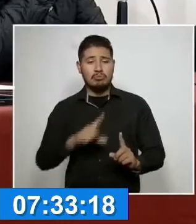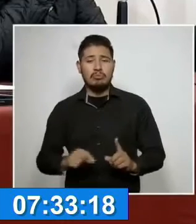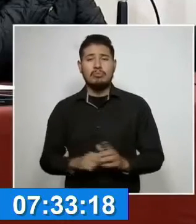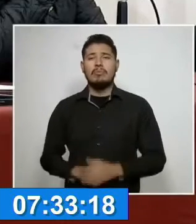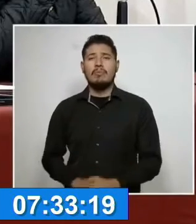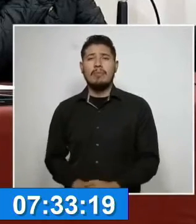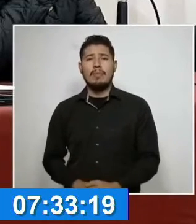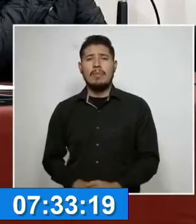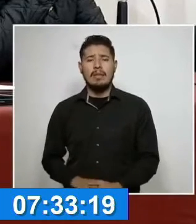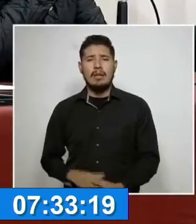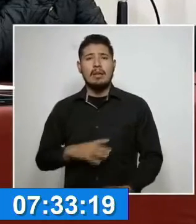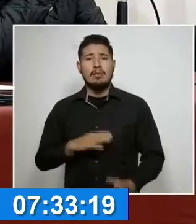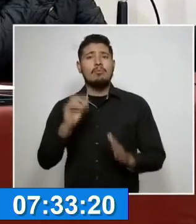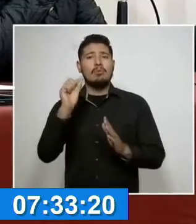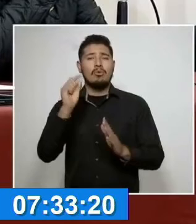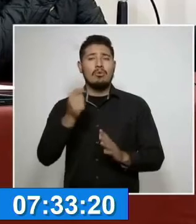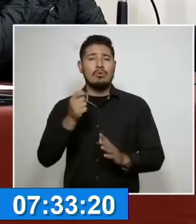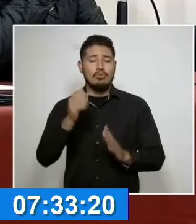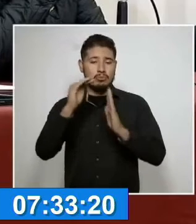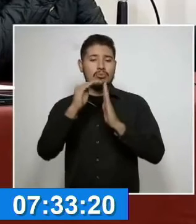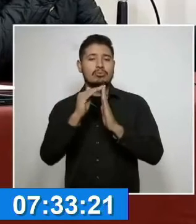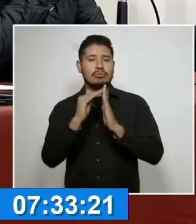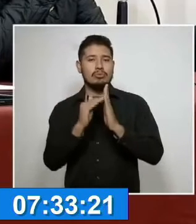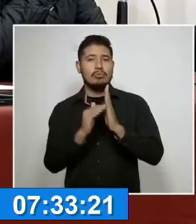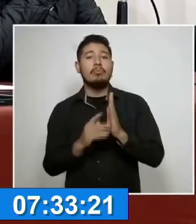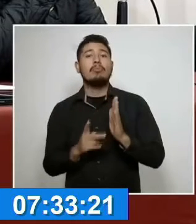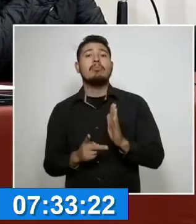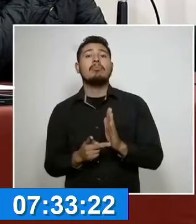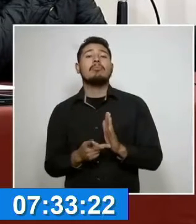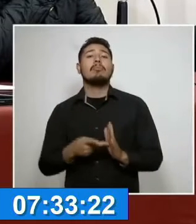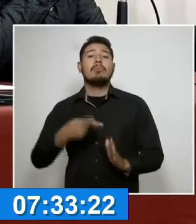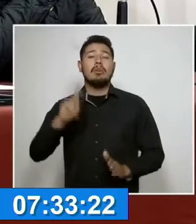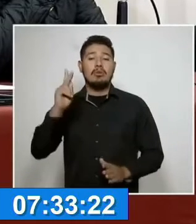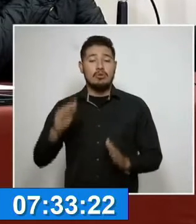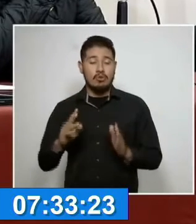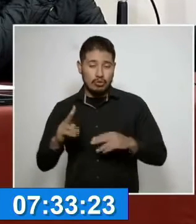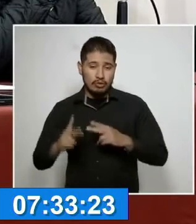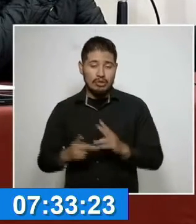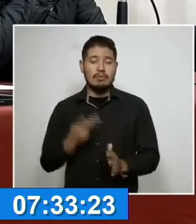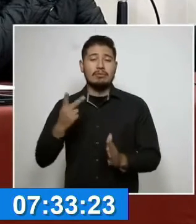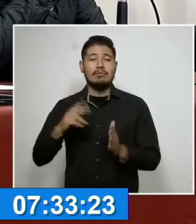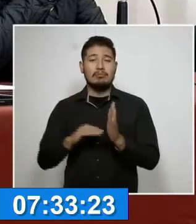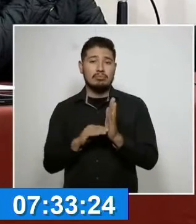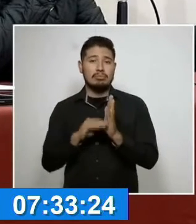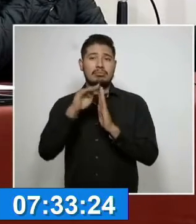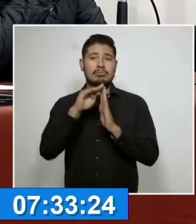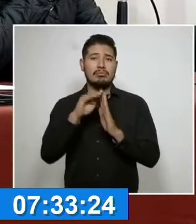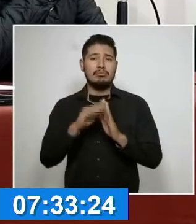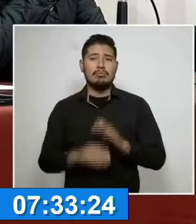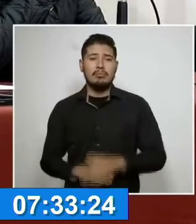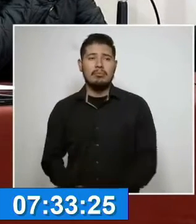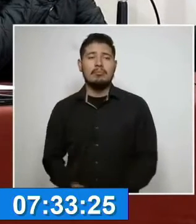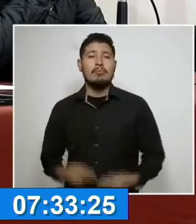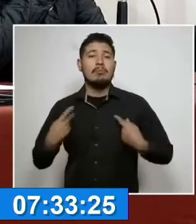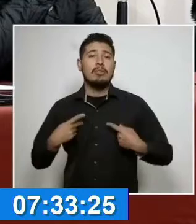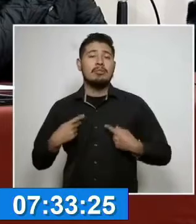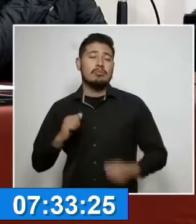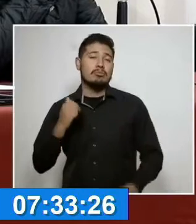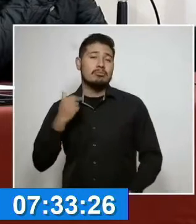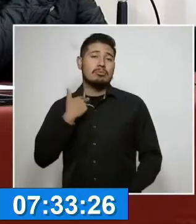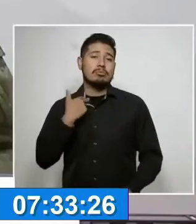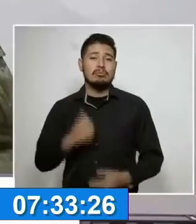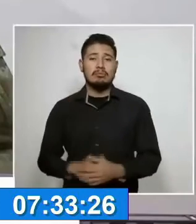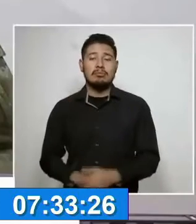hubo alguna reducción, pero volvió a crecer esta cantidad de